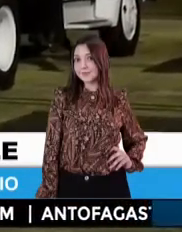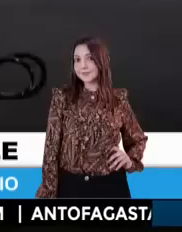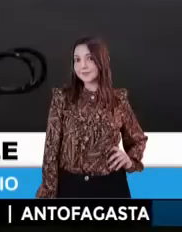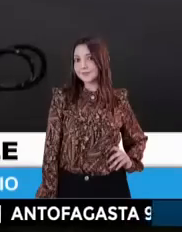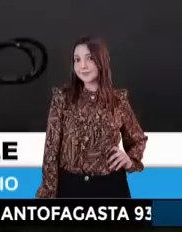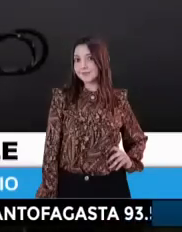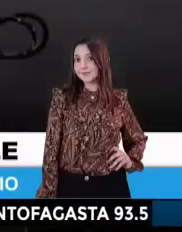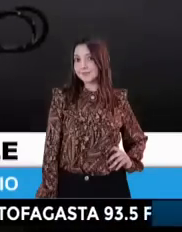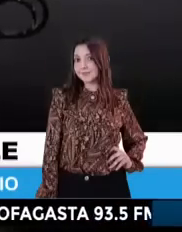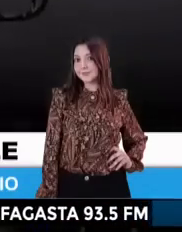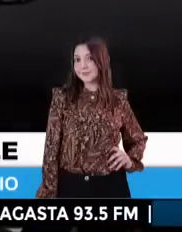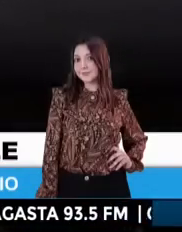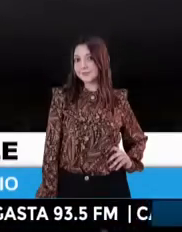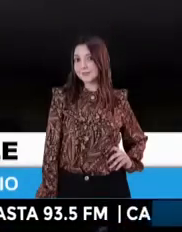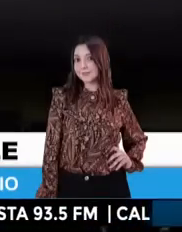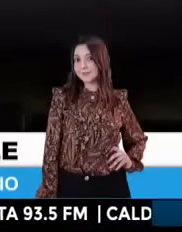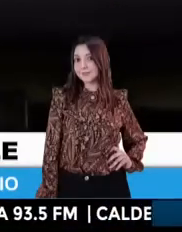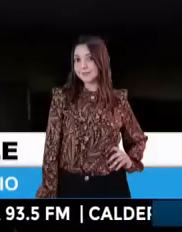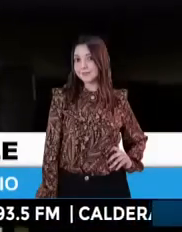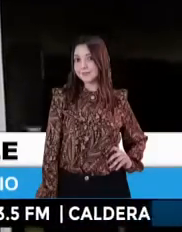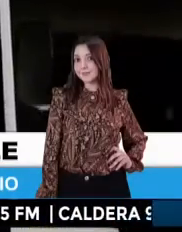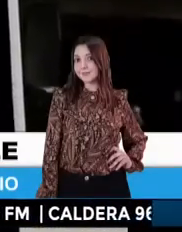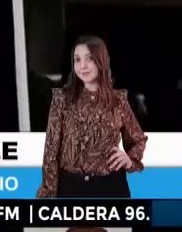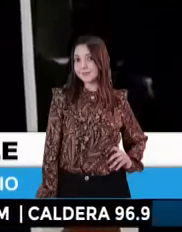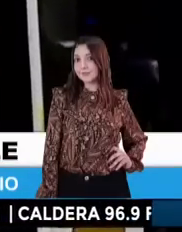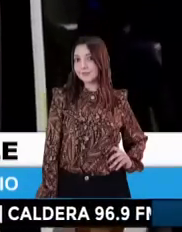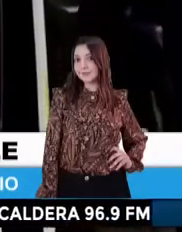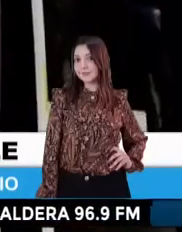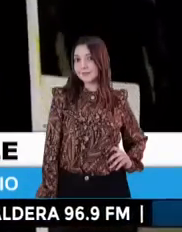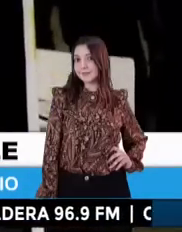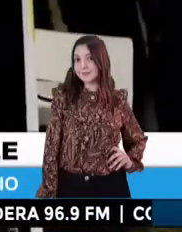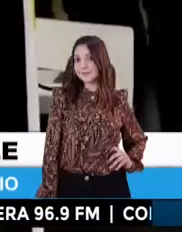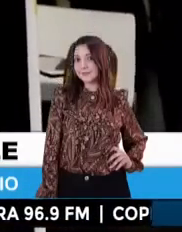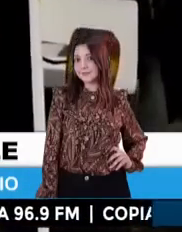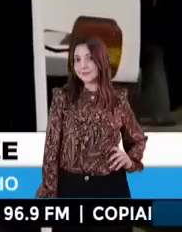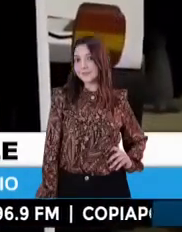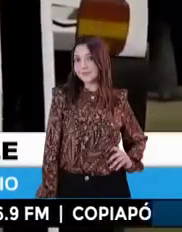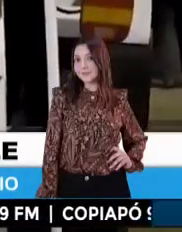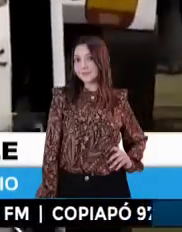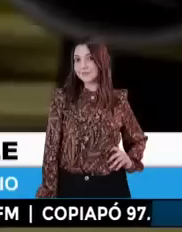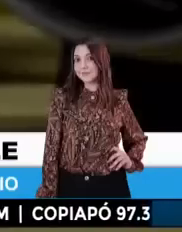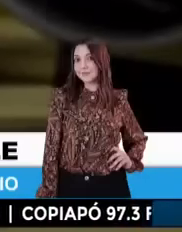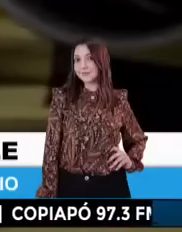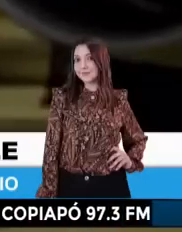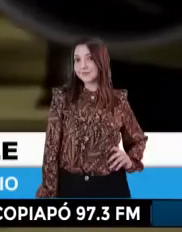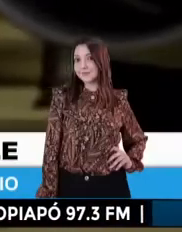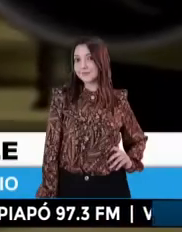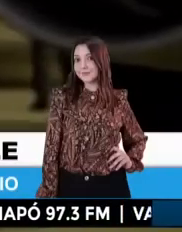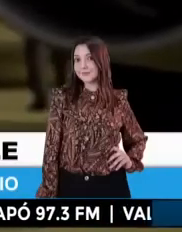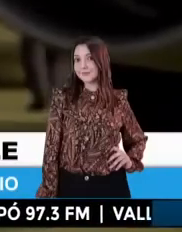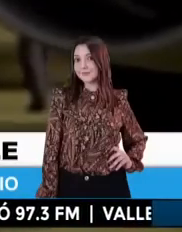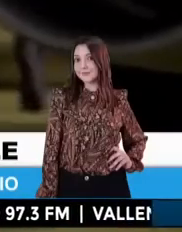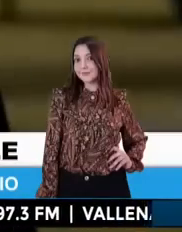Uruguay, de Venezuela, lo decíamos, y se espera que el último sea el presidente